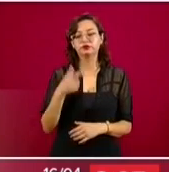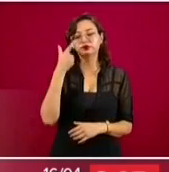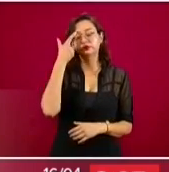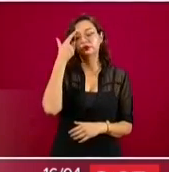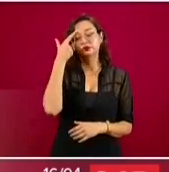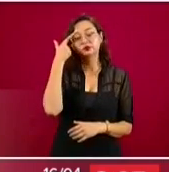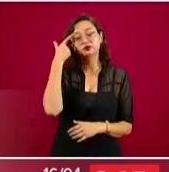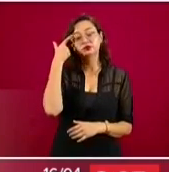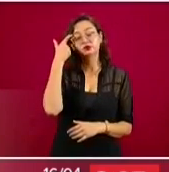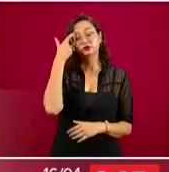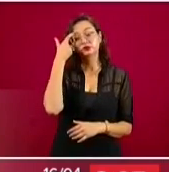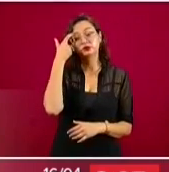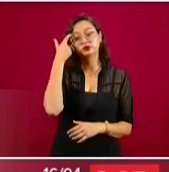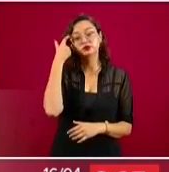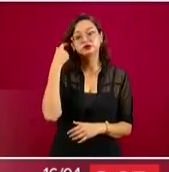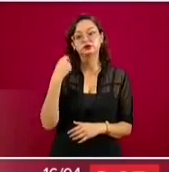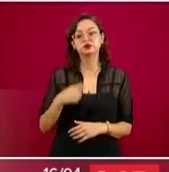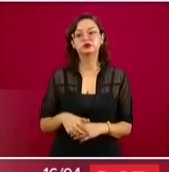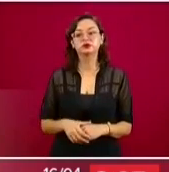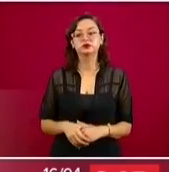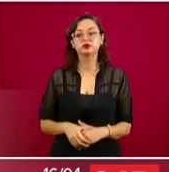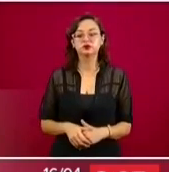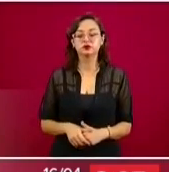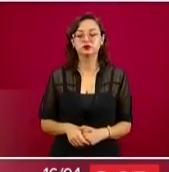sin dejar de